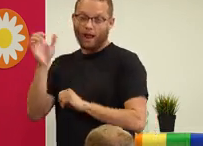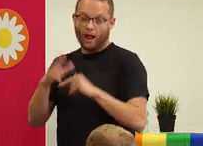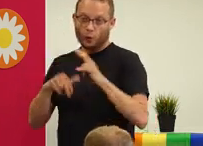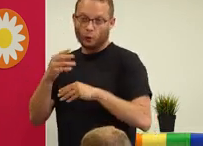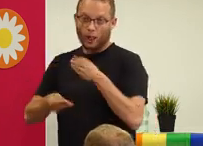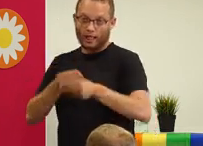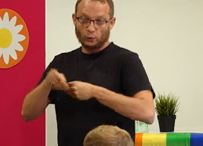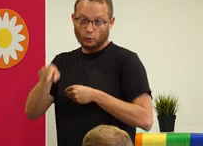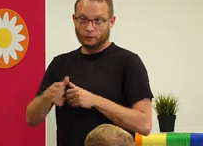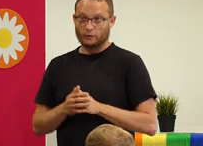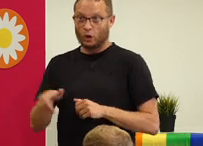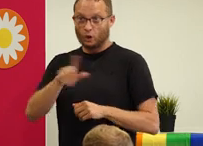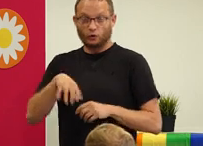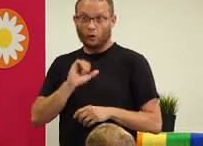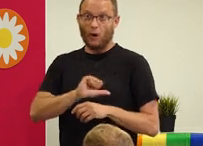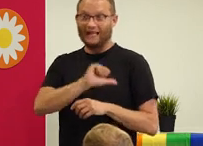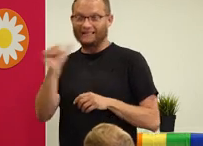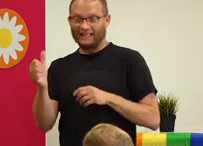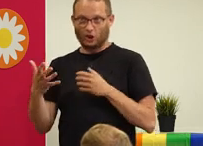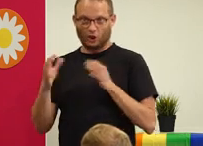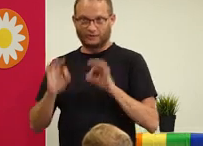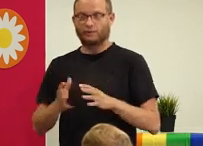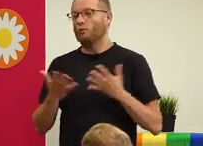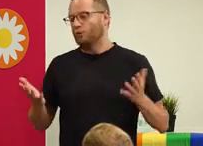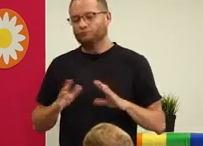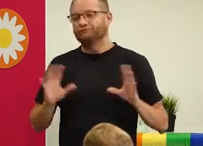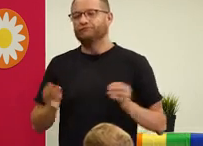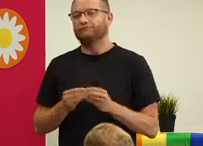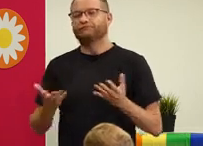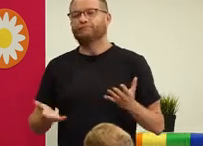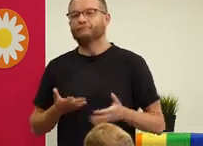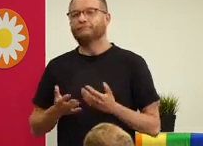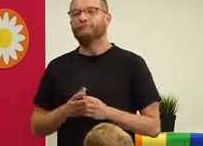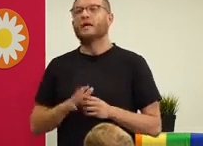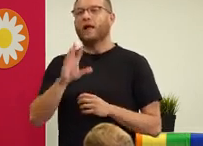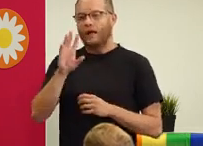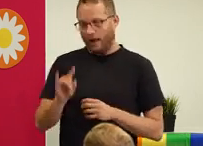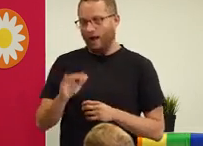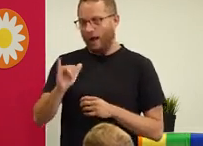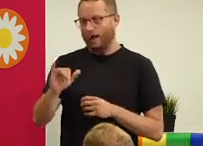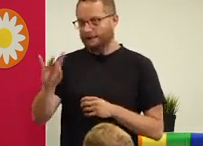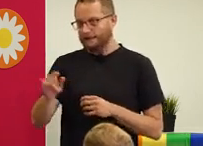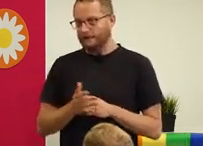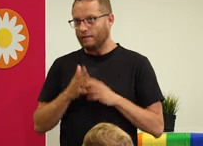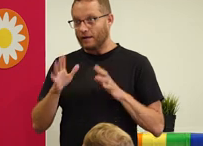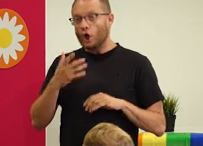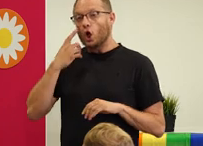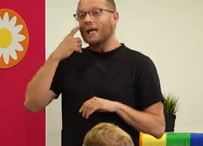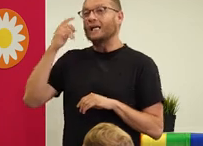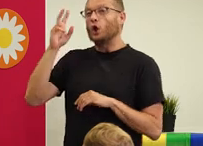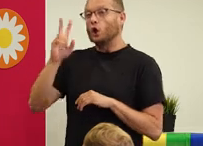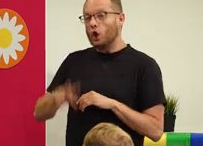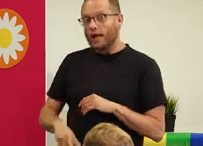sea, realmente somos asiáticos. Bueno, total que... Sí que existe, pero el acto de